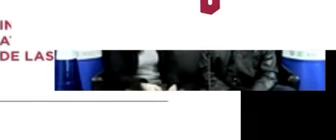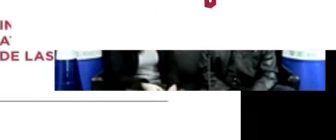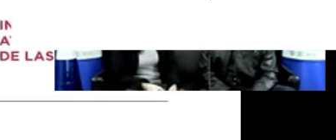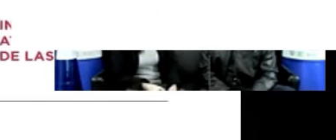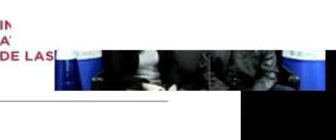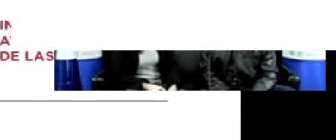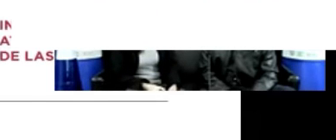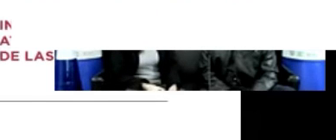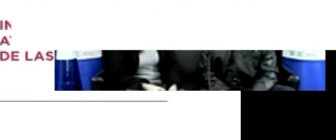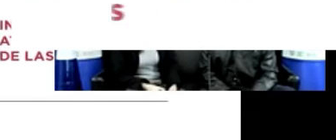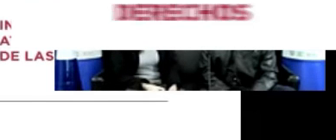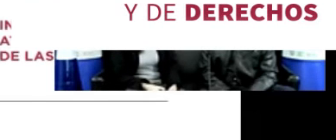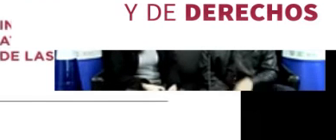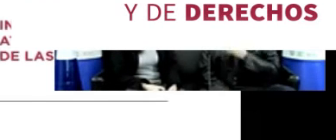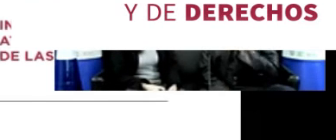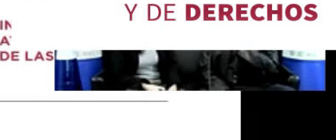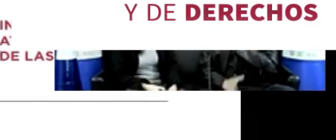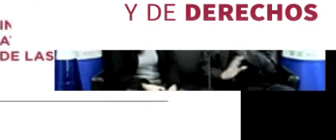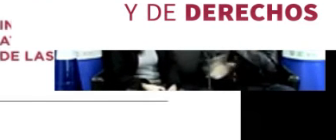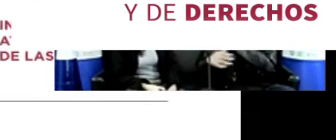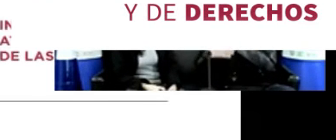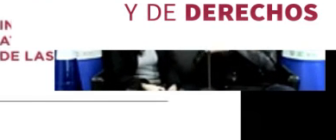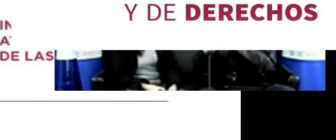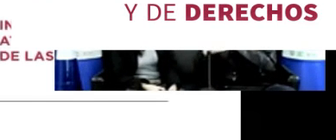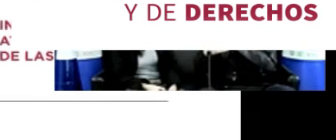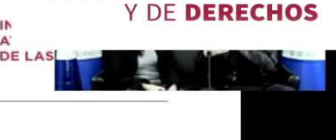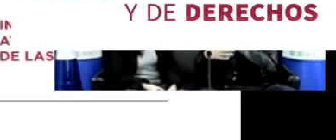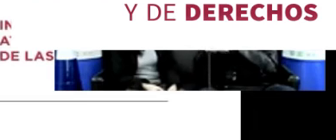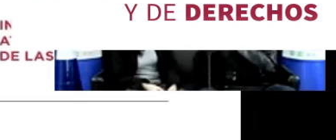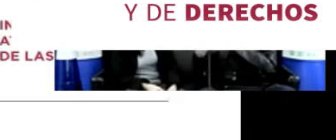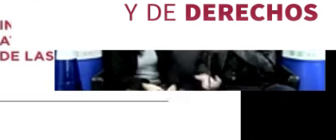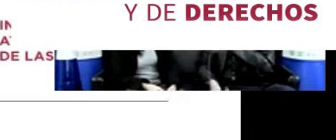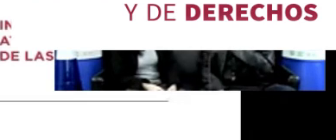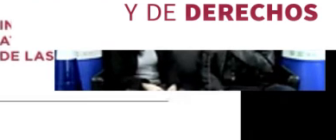que queremos lograr en la meta establecida. Todo con el